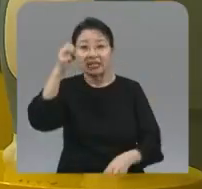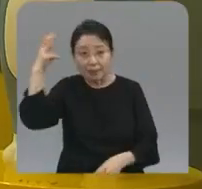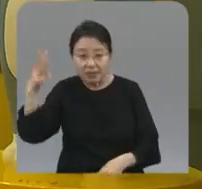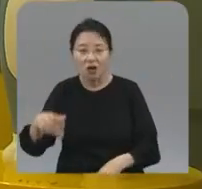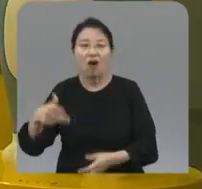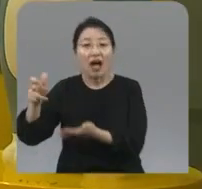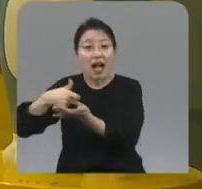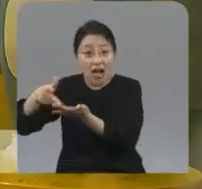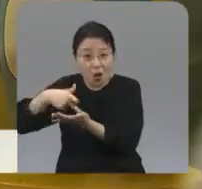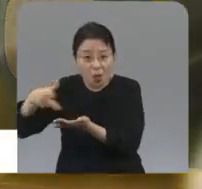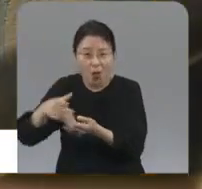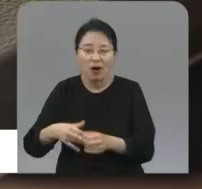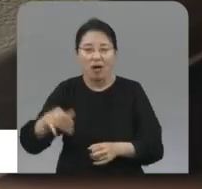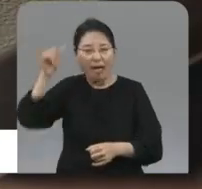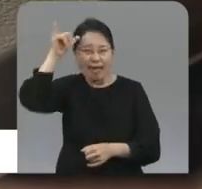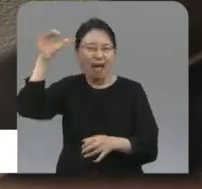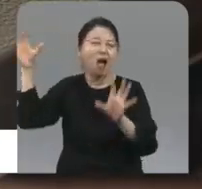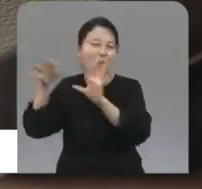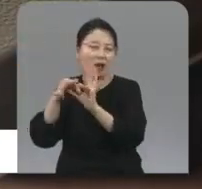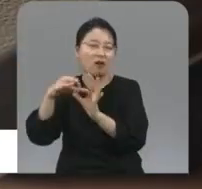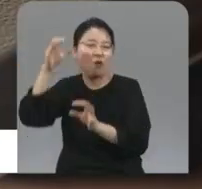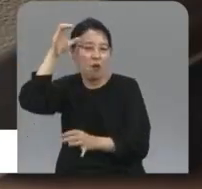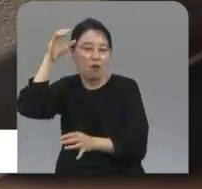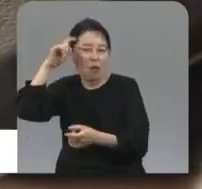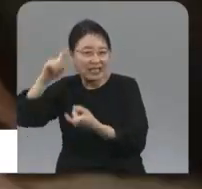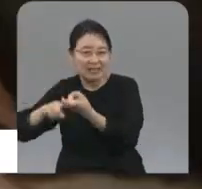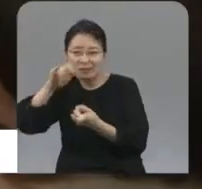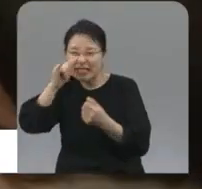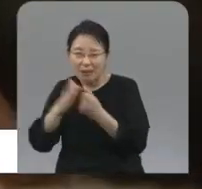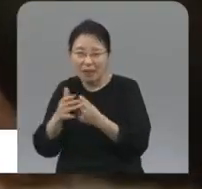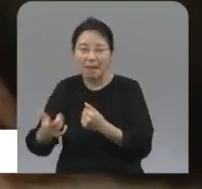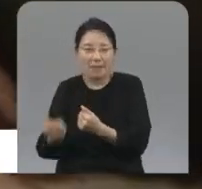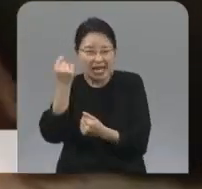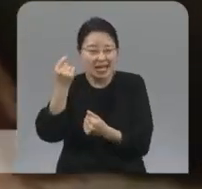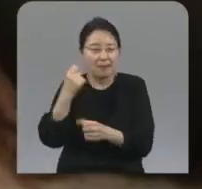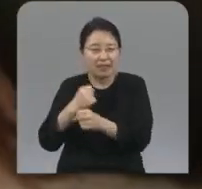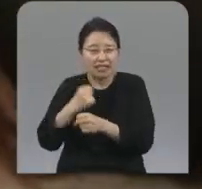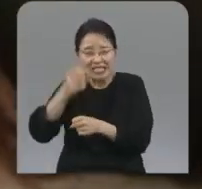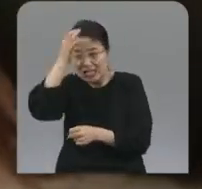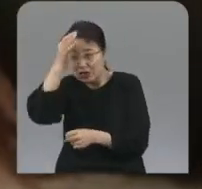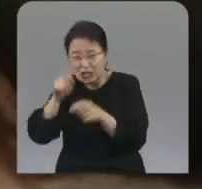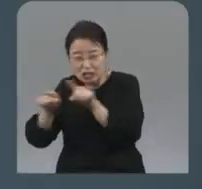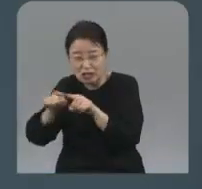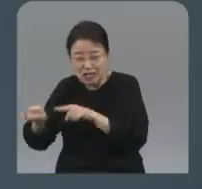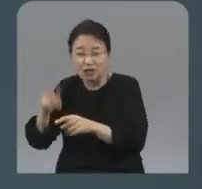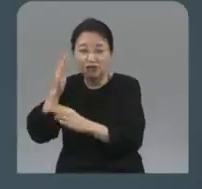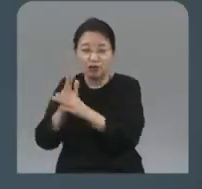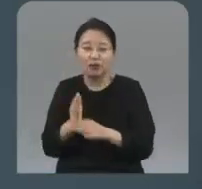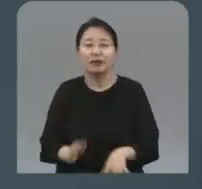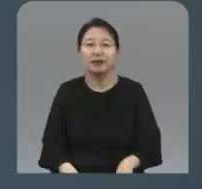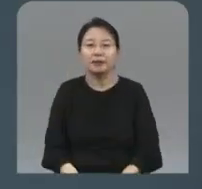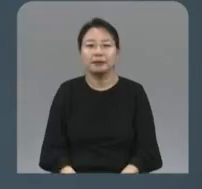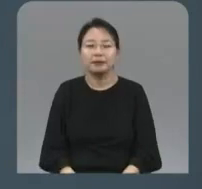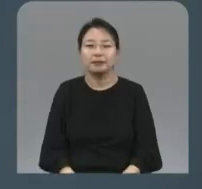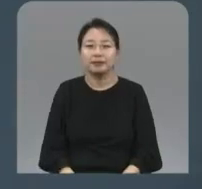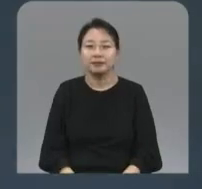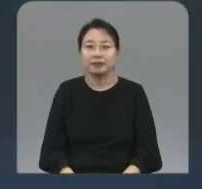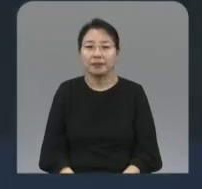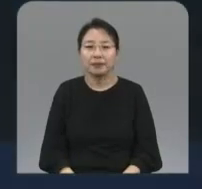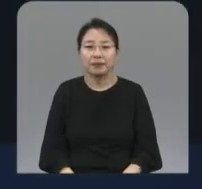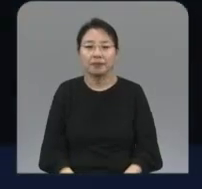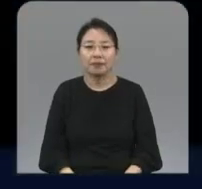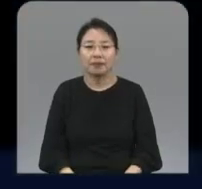de chatbots se espera que esta carrera incremente Aún más el interés de otros gigantes del sector tecnológico surcoreano como Samsung y